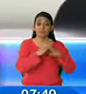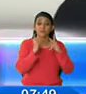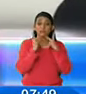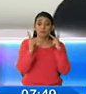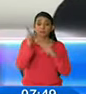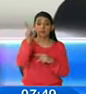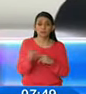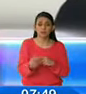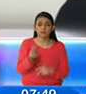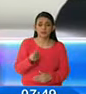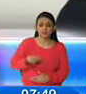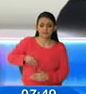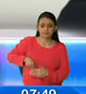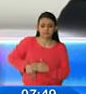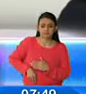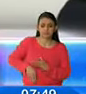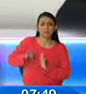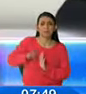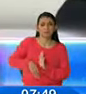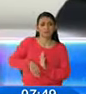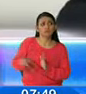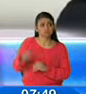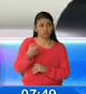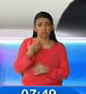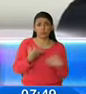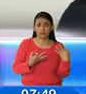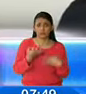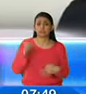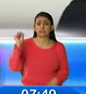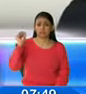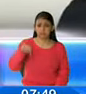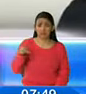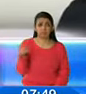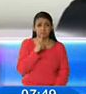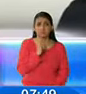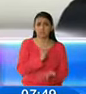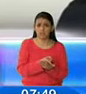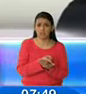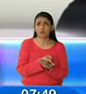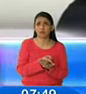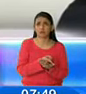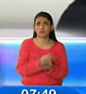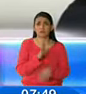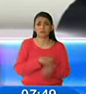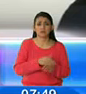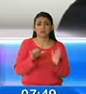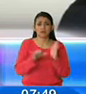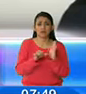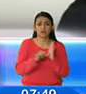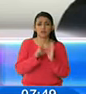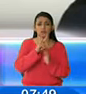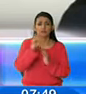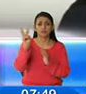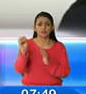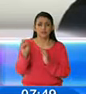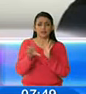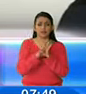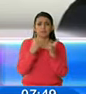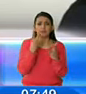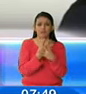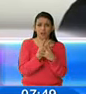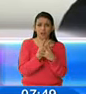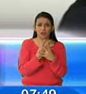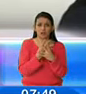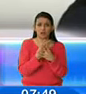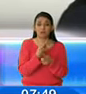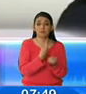con menos cantidades sí han sido procesadas por el delito del artículo 220 del Código Orgánico Integral Penal, es decir,